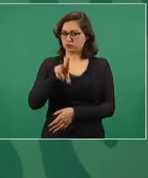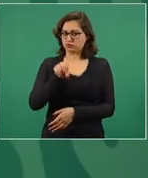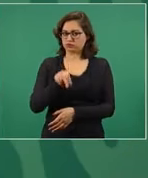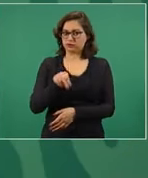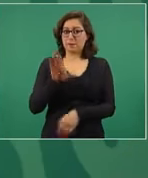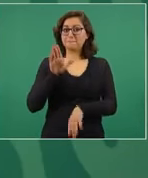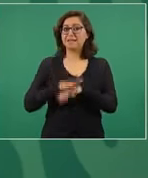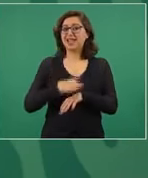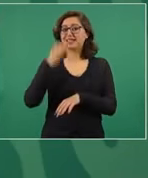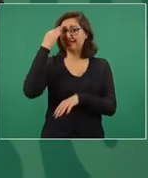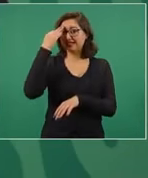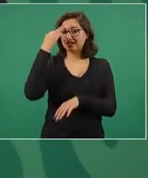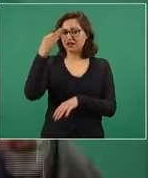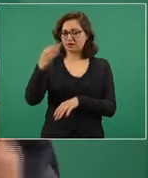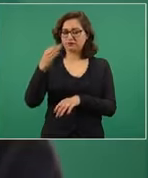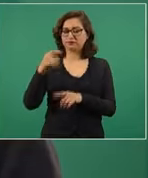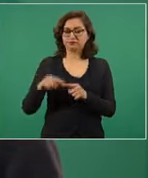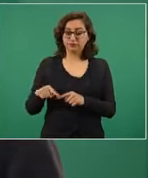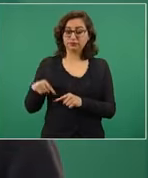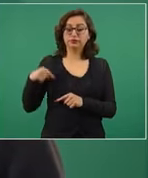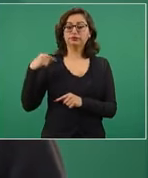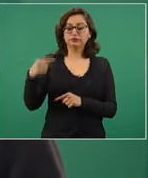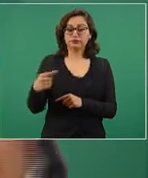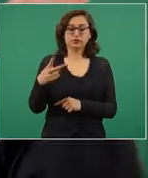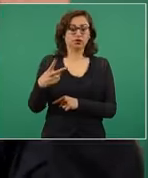si aprueban, y hay